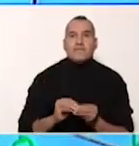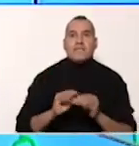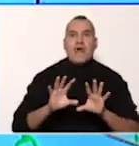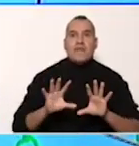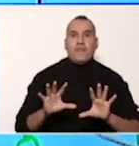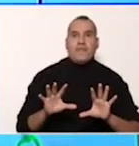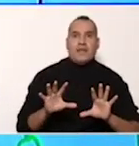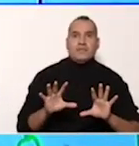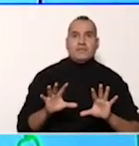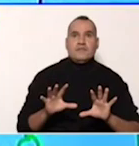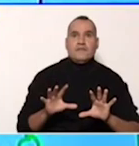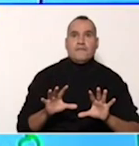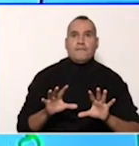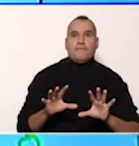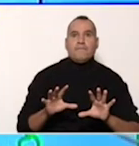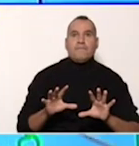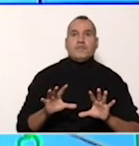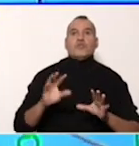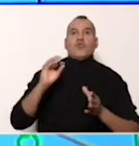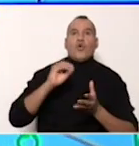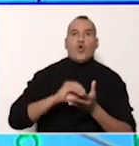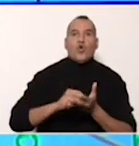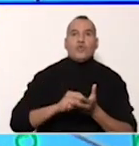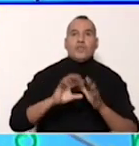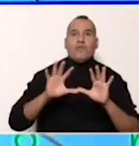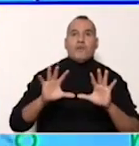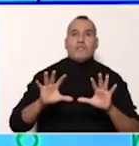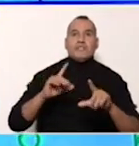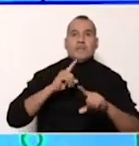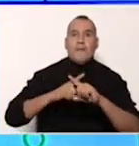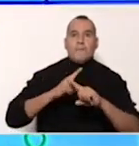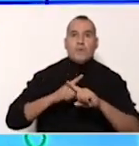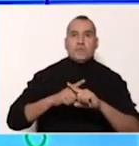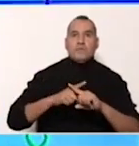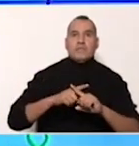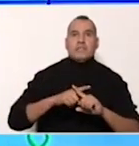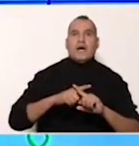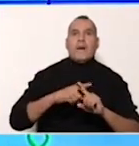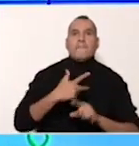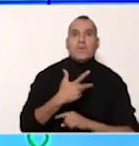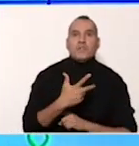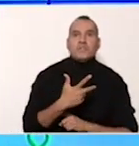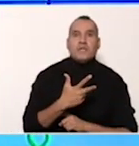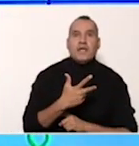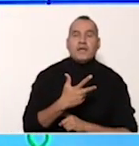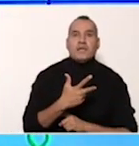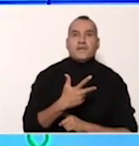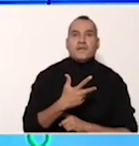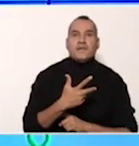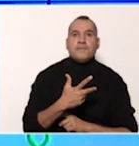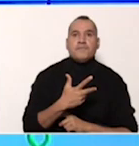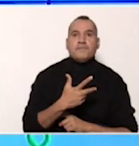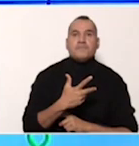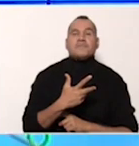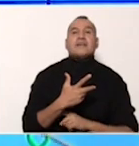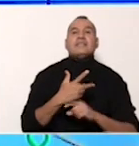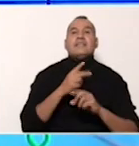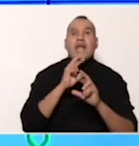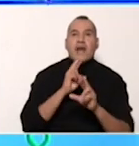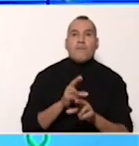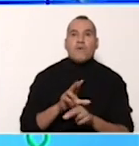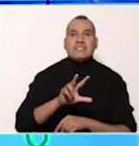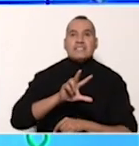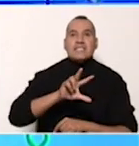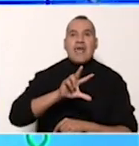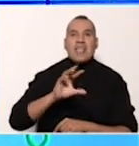23 nos da 10 y este 10 lo tengo que volver a multiplicar por el más 3,